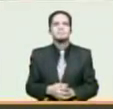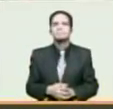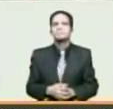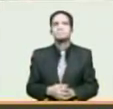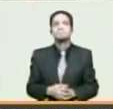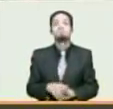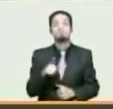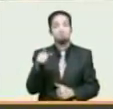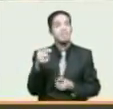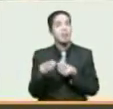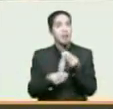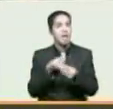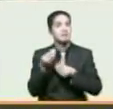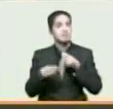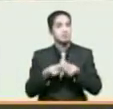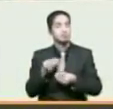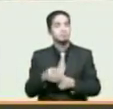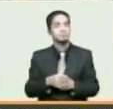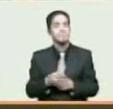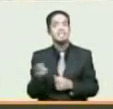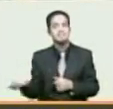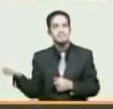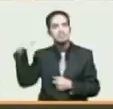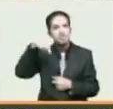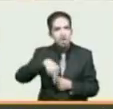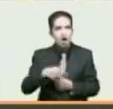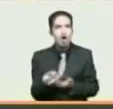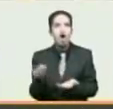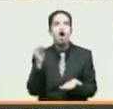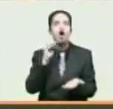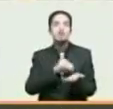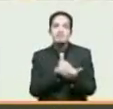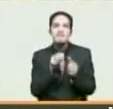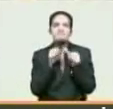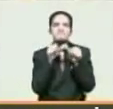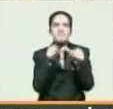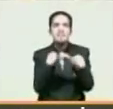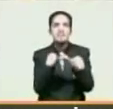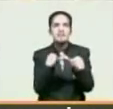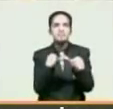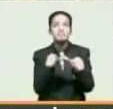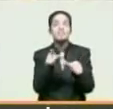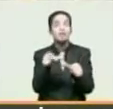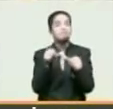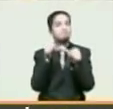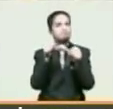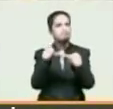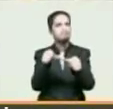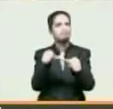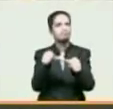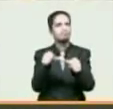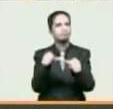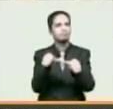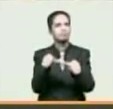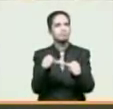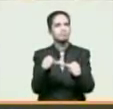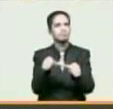La cumplió. Y hoy está la Asamblea Nacional Constituyente, sigue allí y va a seguir porque tiene un mandato de al